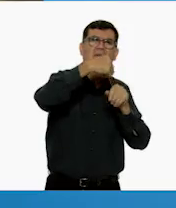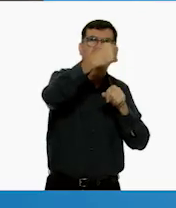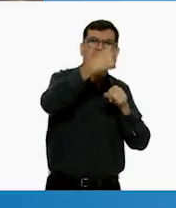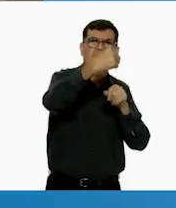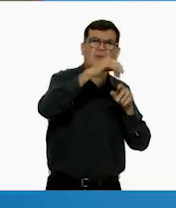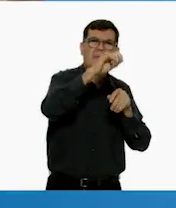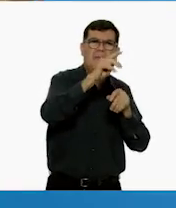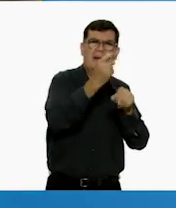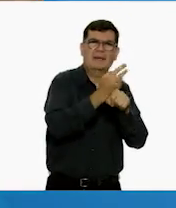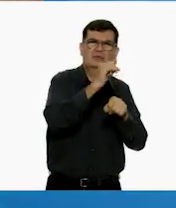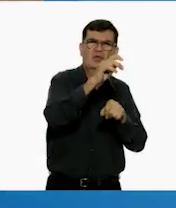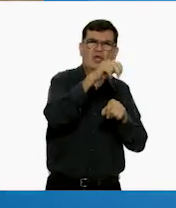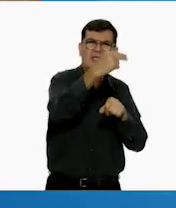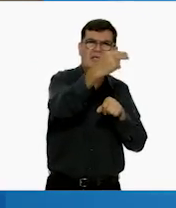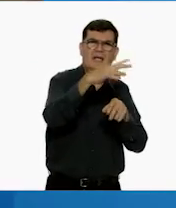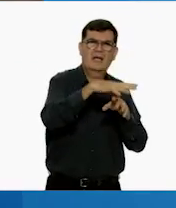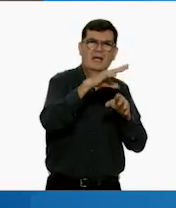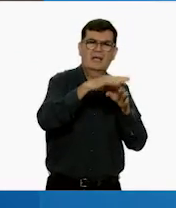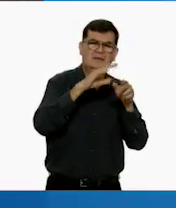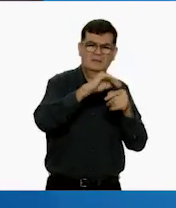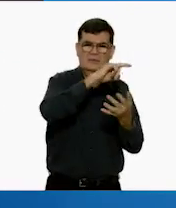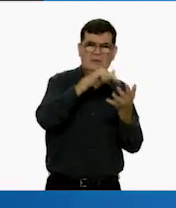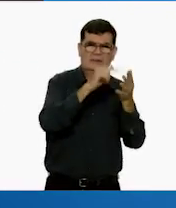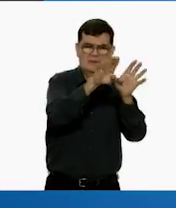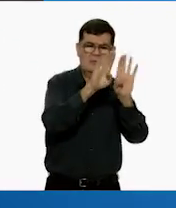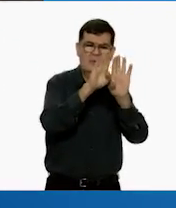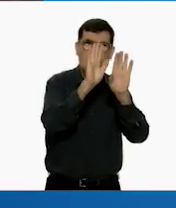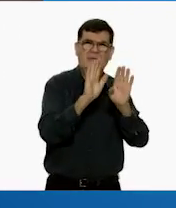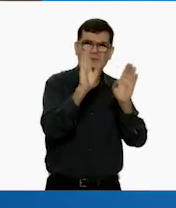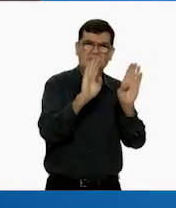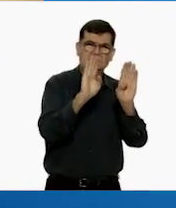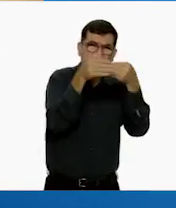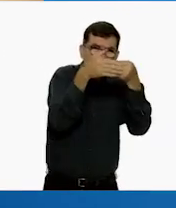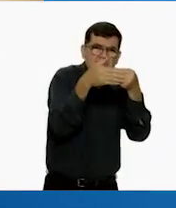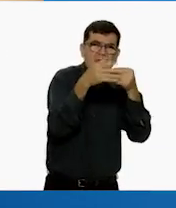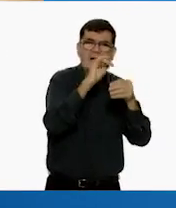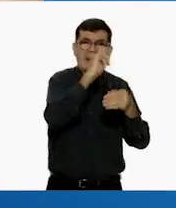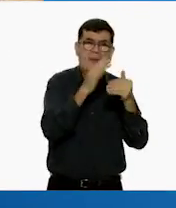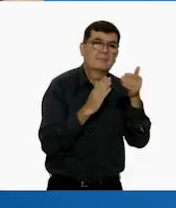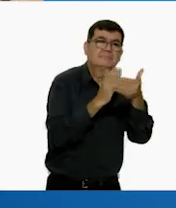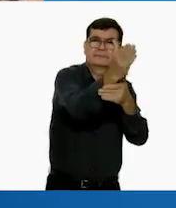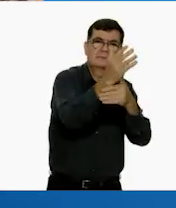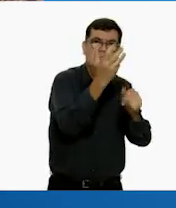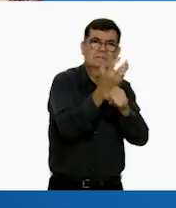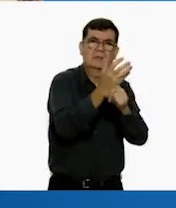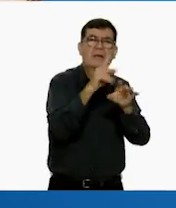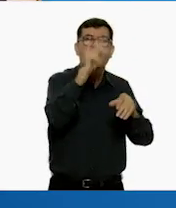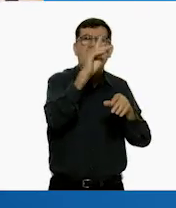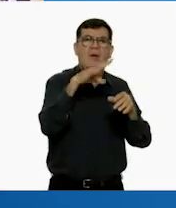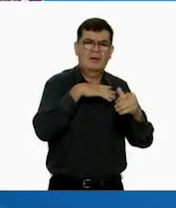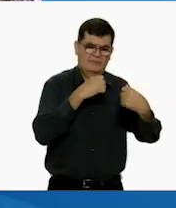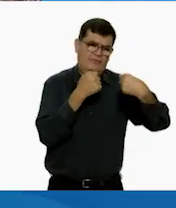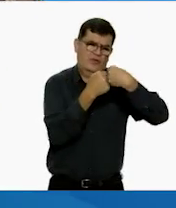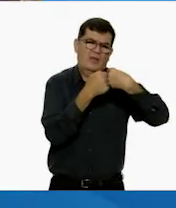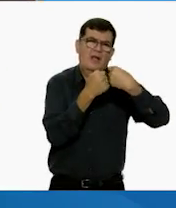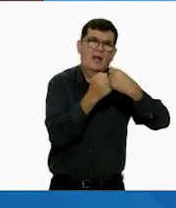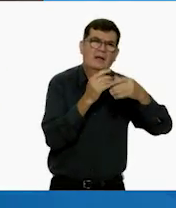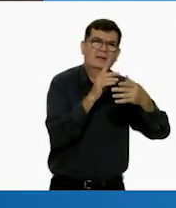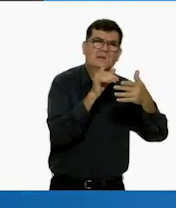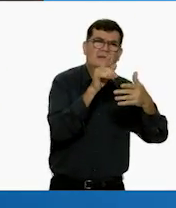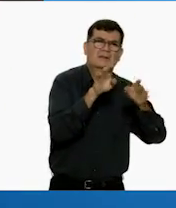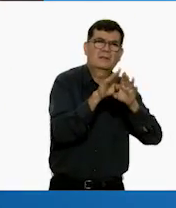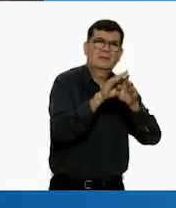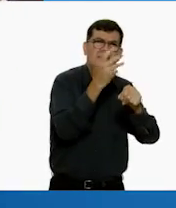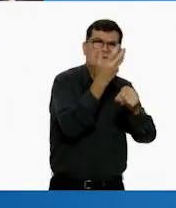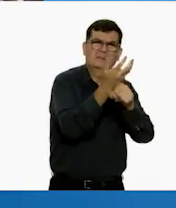de la República, digamos, en el exilio casi, ¿no? Nunca pasa del otro lado, pero sí está ya ahí contra la frontera con